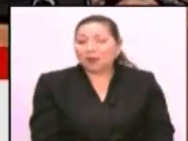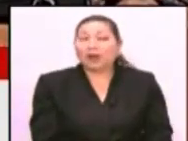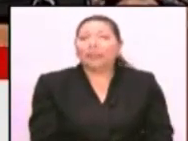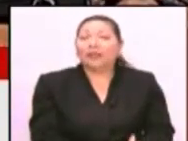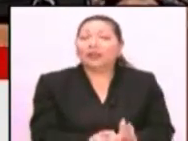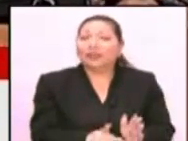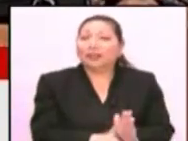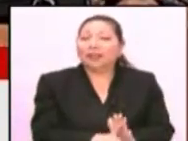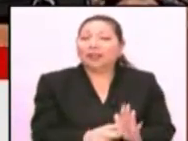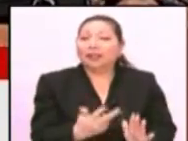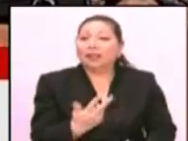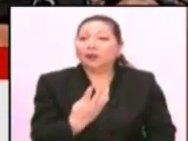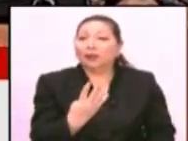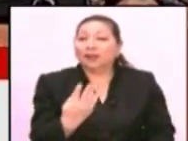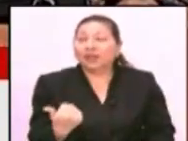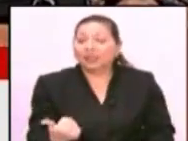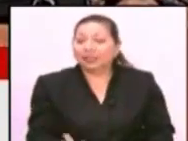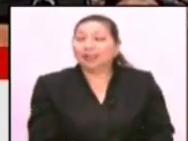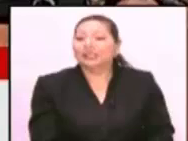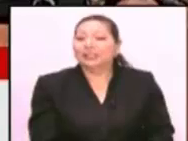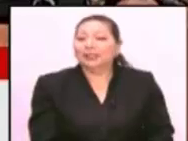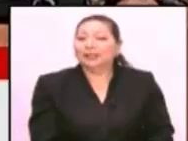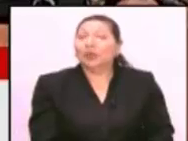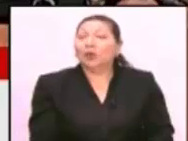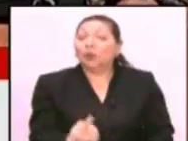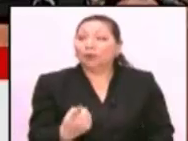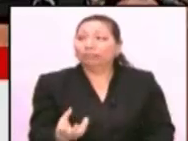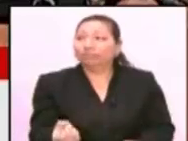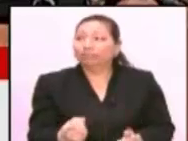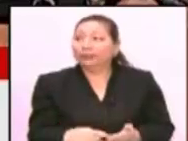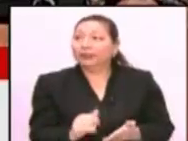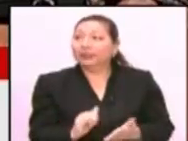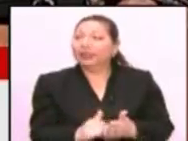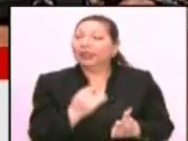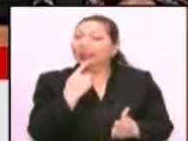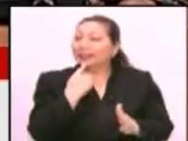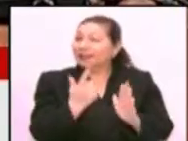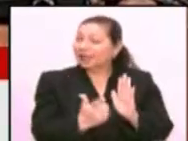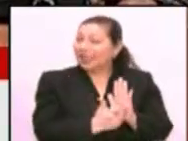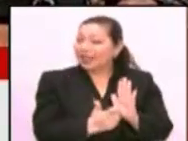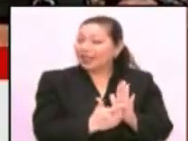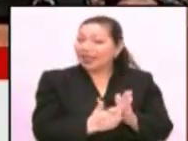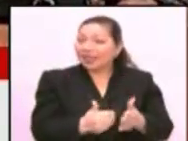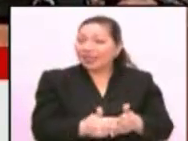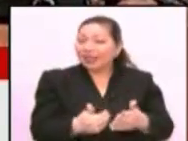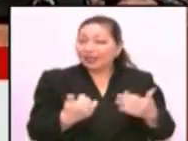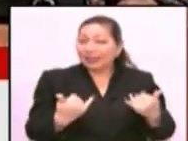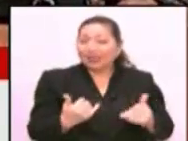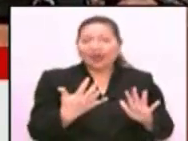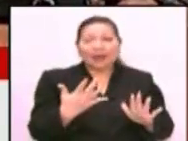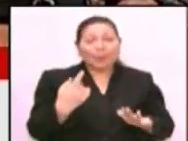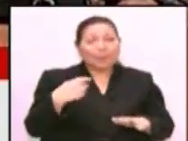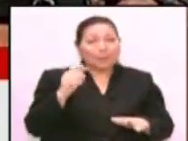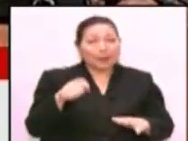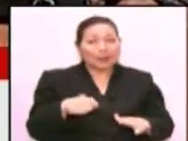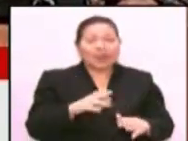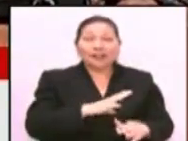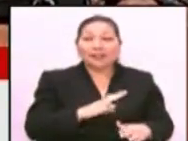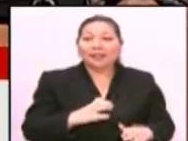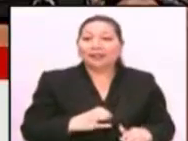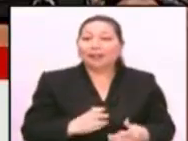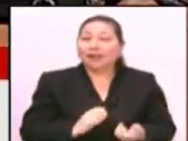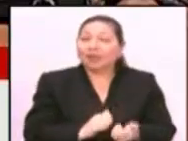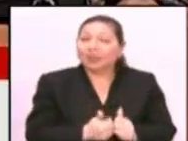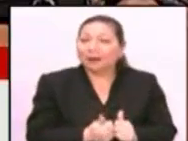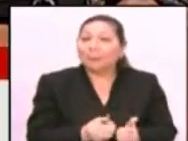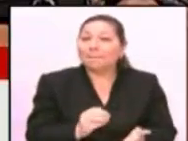decreto legislativo 1343 establece lo siguiente. Uno, recoge ya lo que dice la ley, o le decía la ley antes de esto, que el 10% va al Estado para ser